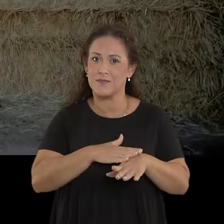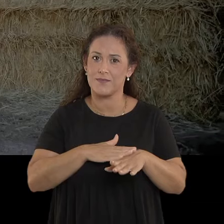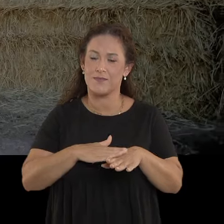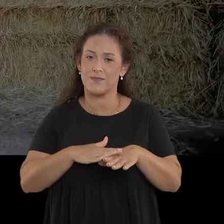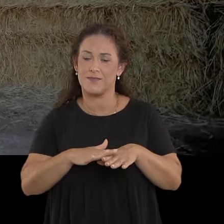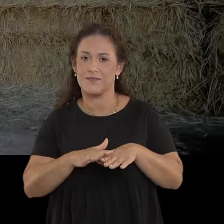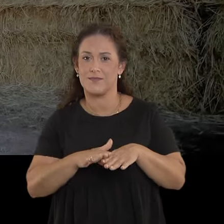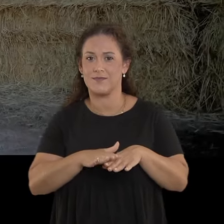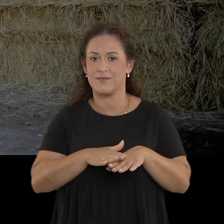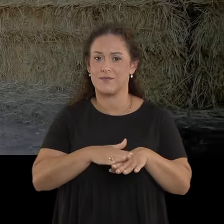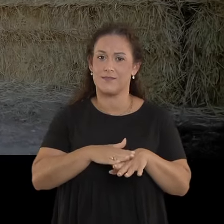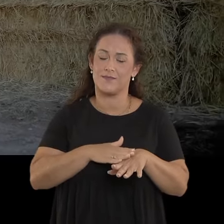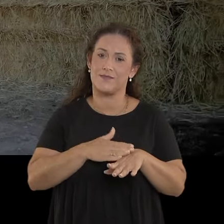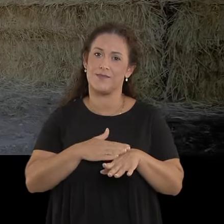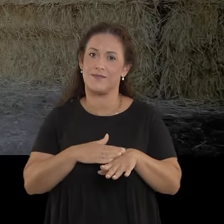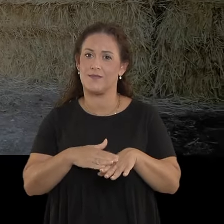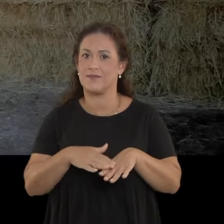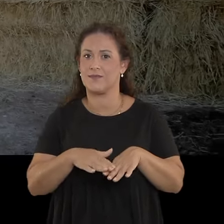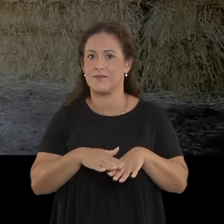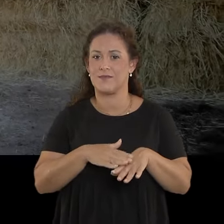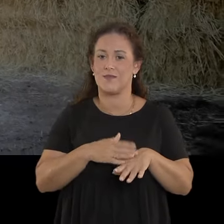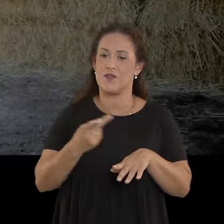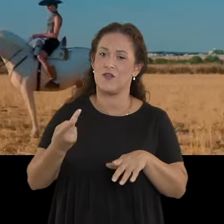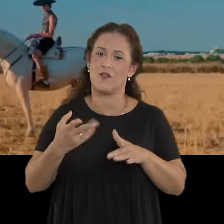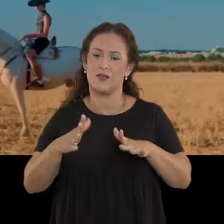Nos quedamos